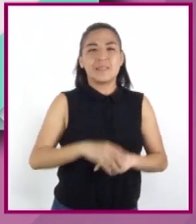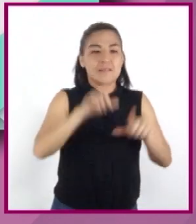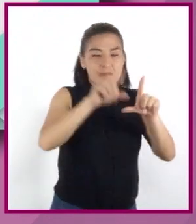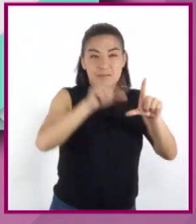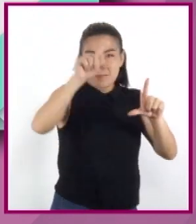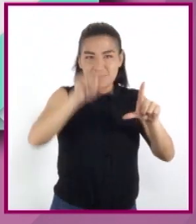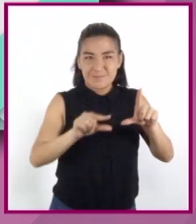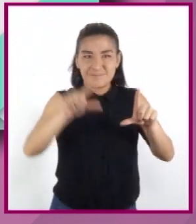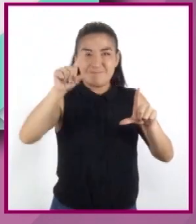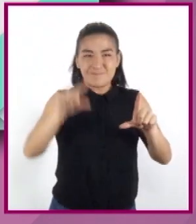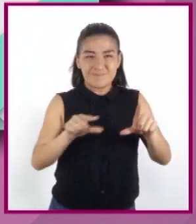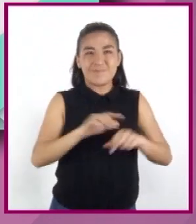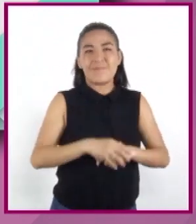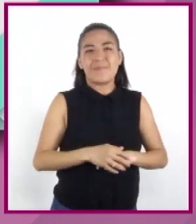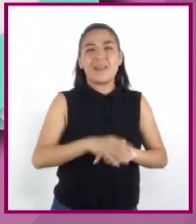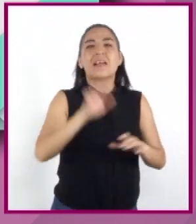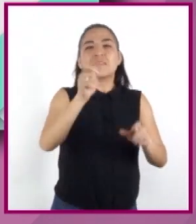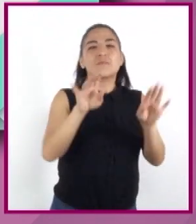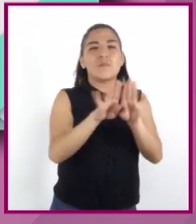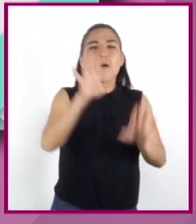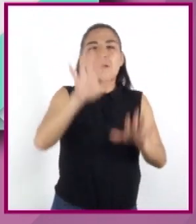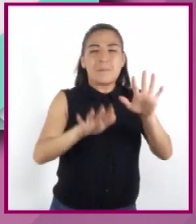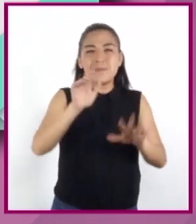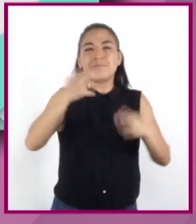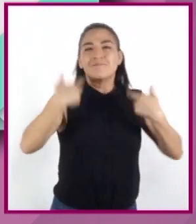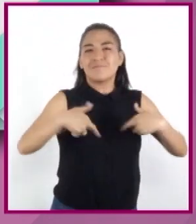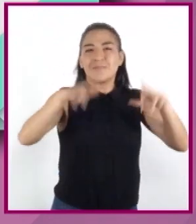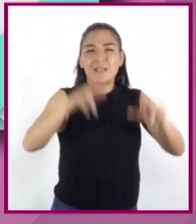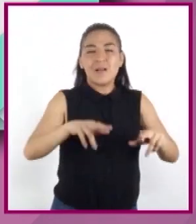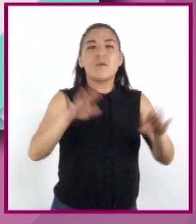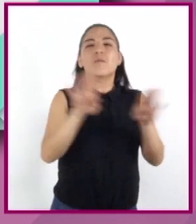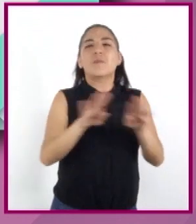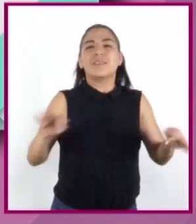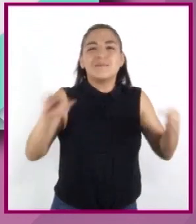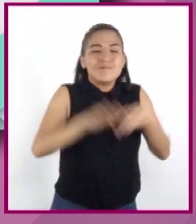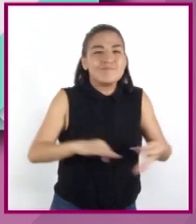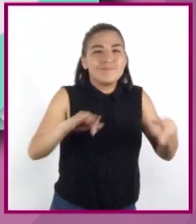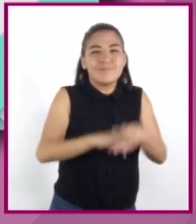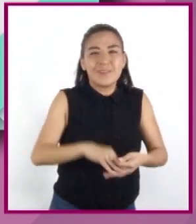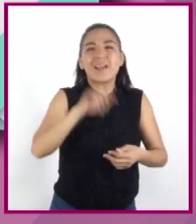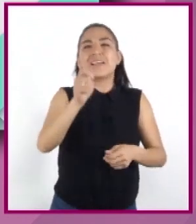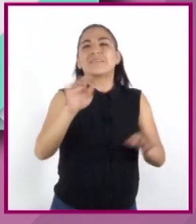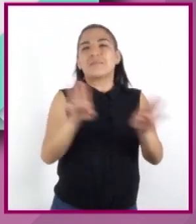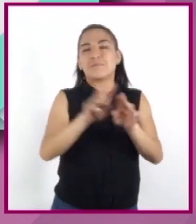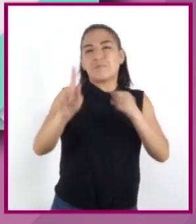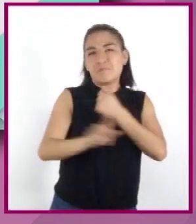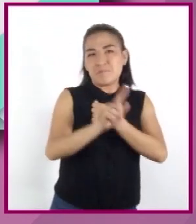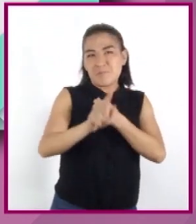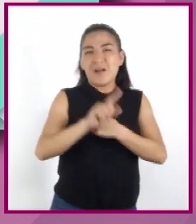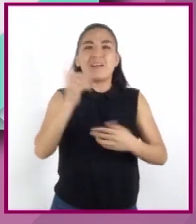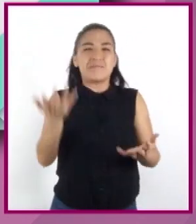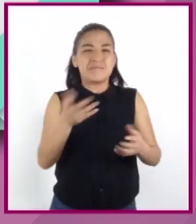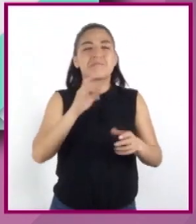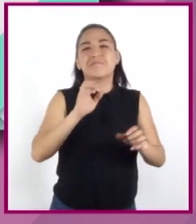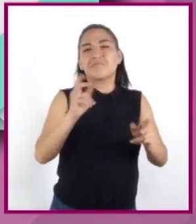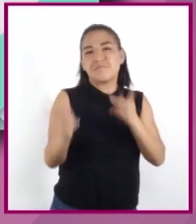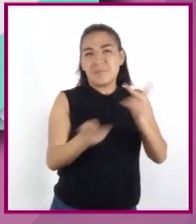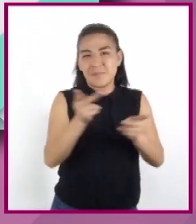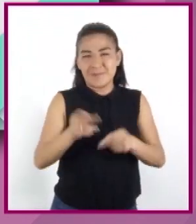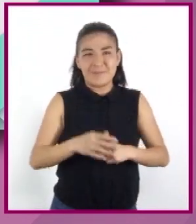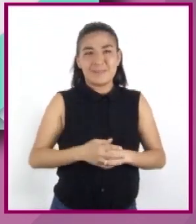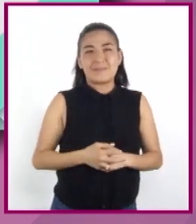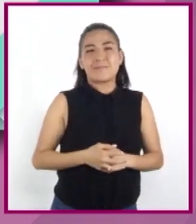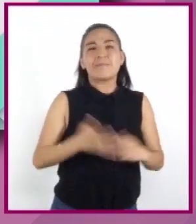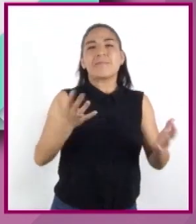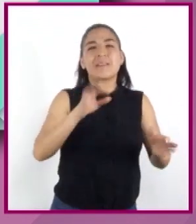de barras, muchas veces utilizada para representar la frecuencia con la que se presenta un dato o variable. Por ejemplo,